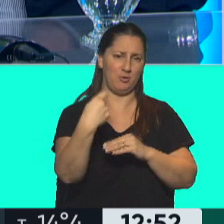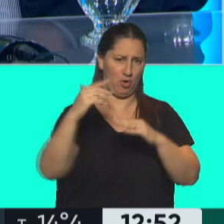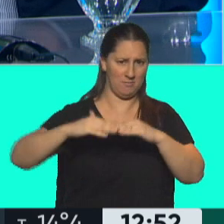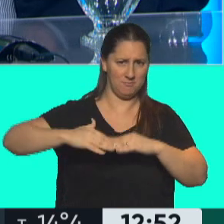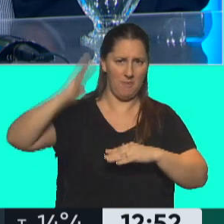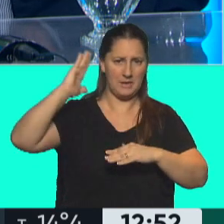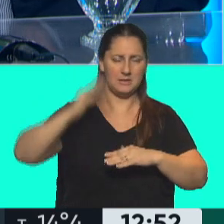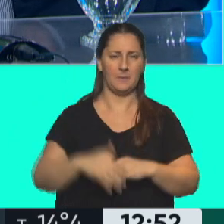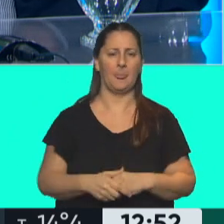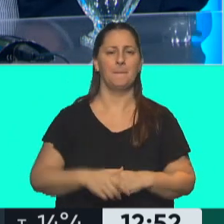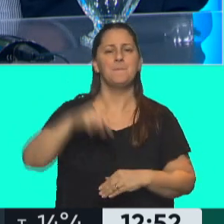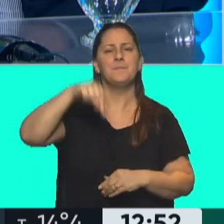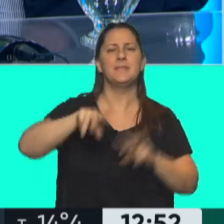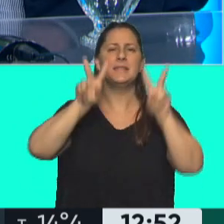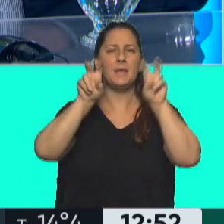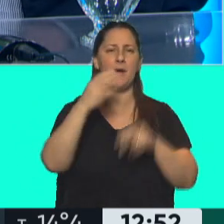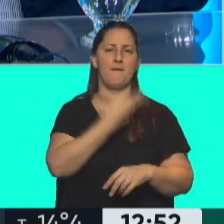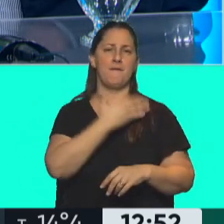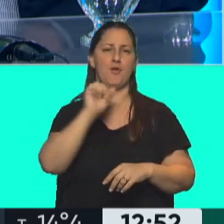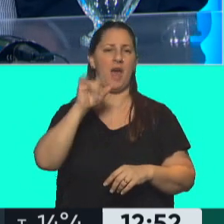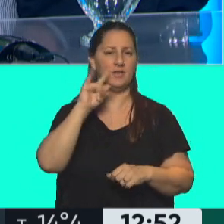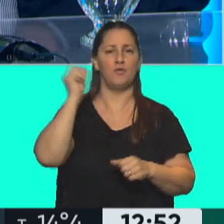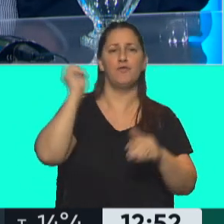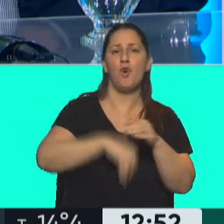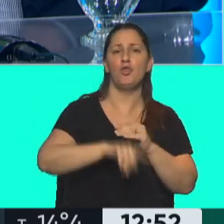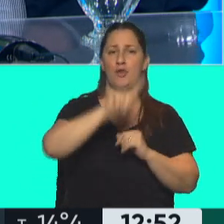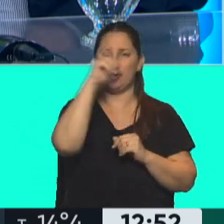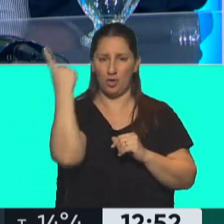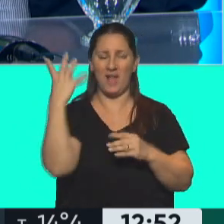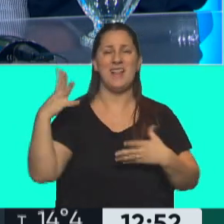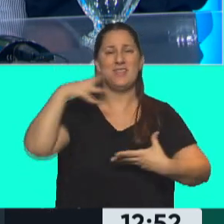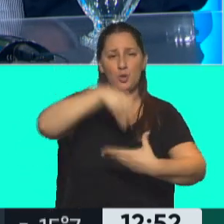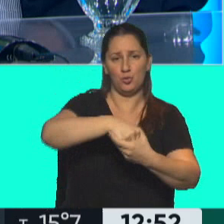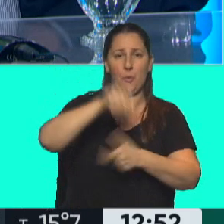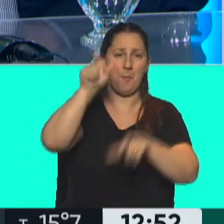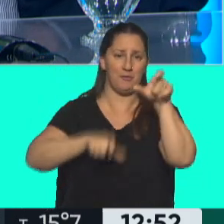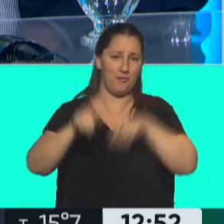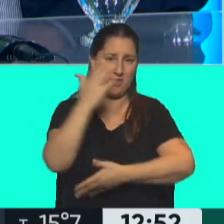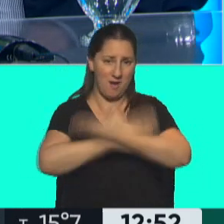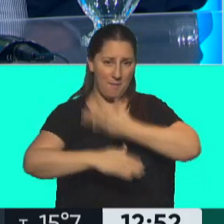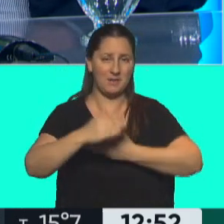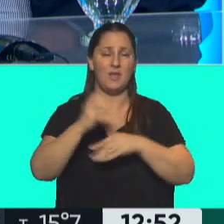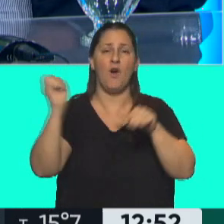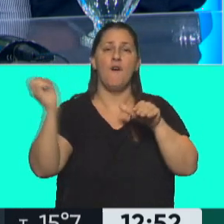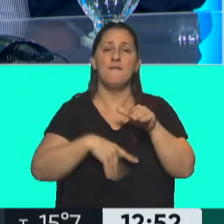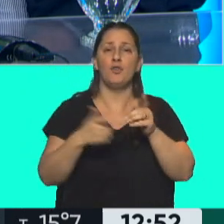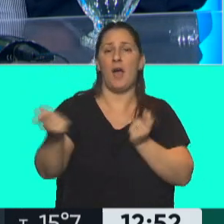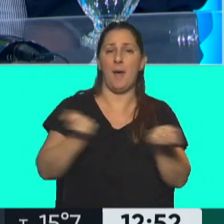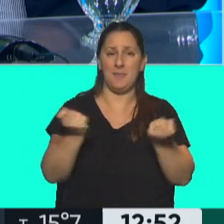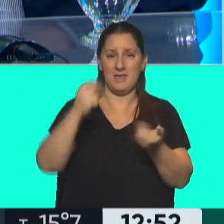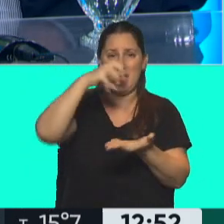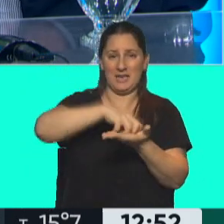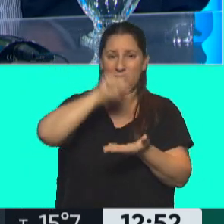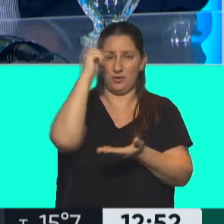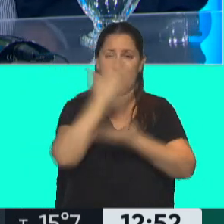pensiones, lo que tiene que ver con el FONADIS, que es el Fondo Nacional de Inclusión de las Personas con Discapacidad, un fondo que administra la agencia para